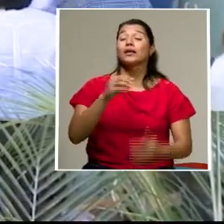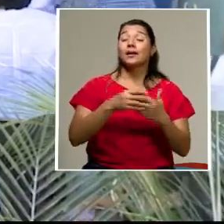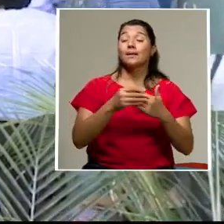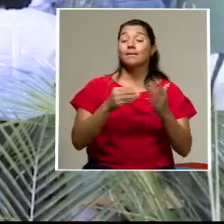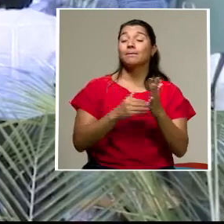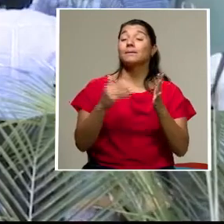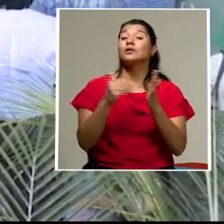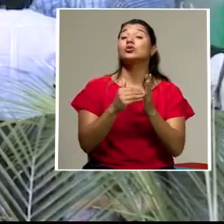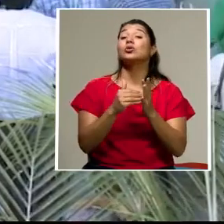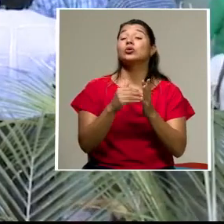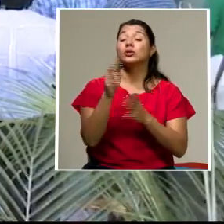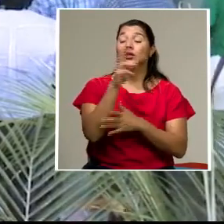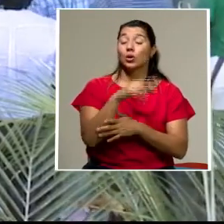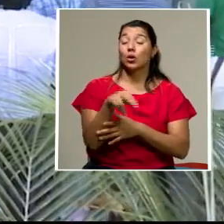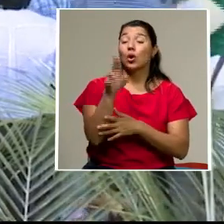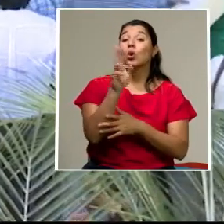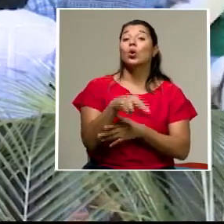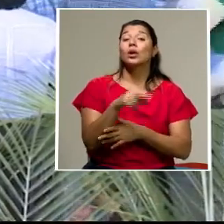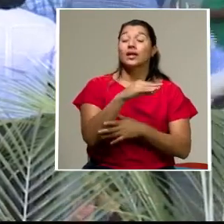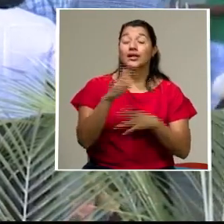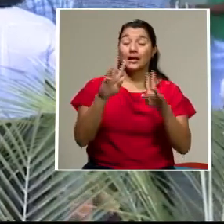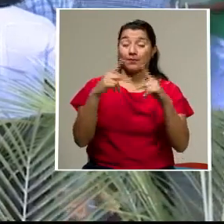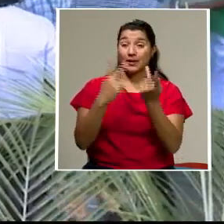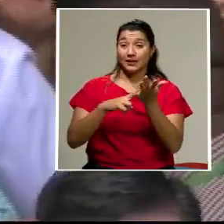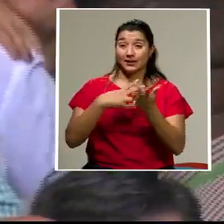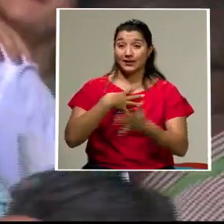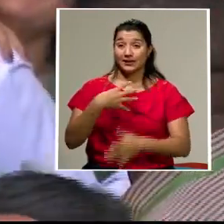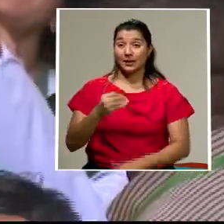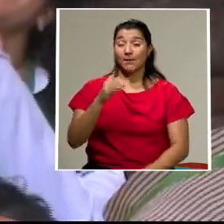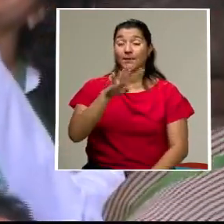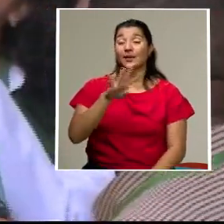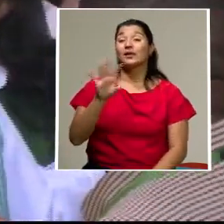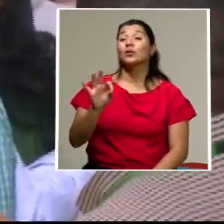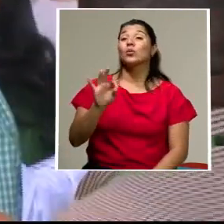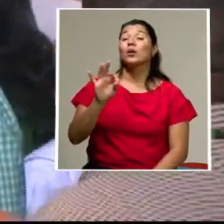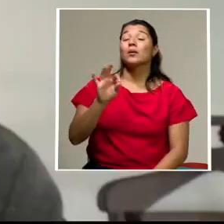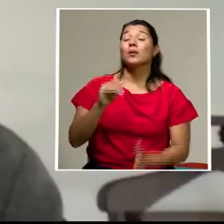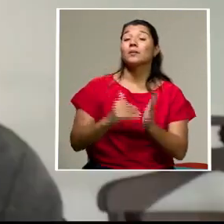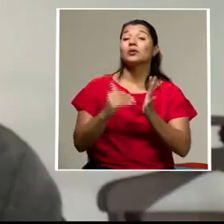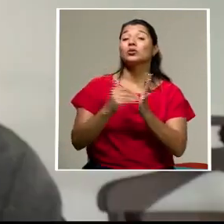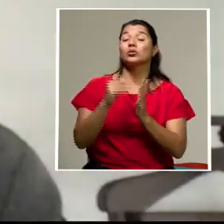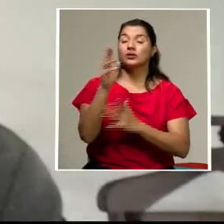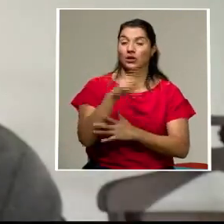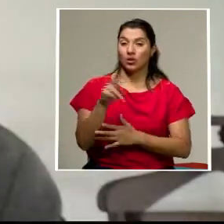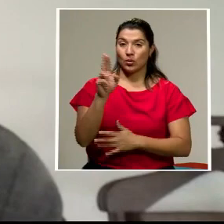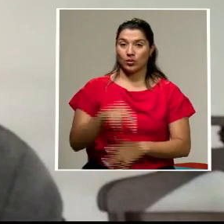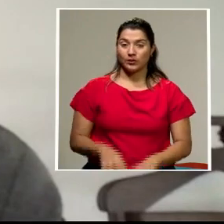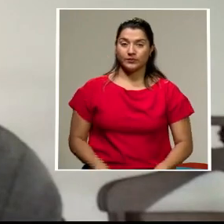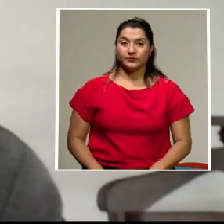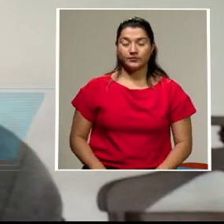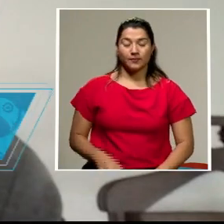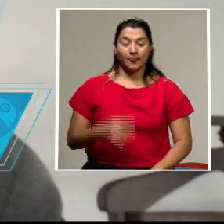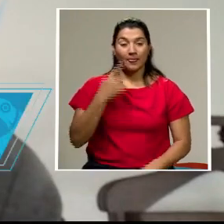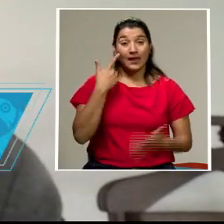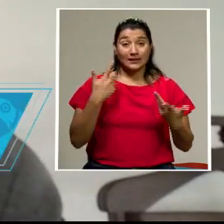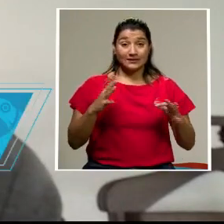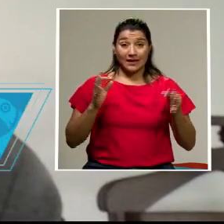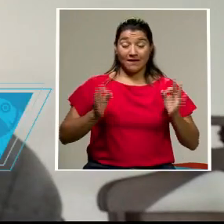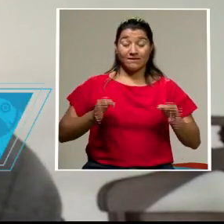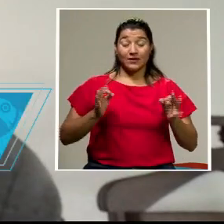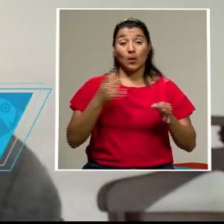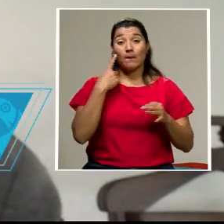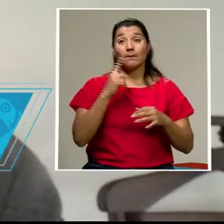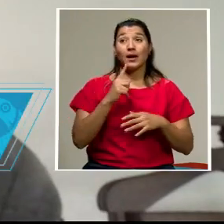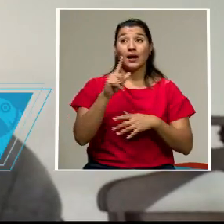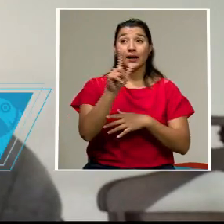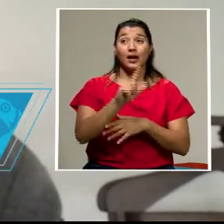colones, mientras que en el Partido Liberación Nacional es de 29 millones de colones. Tengo confirmado para el lunes a las 3 de la